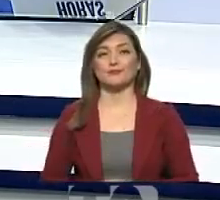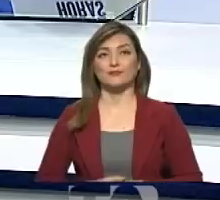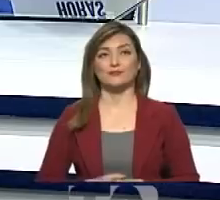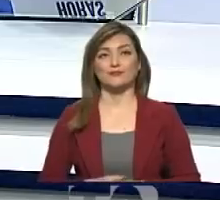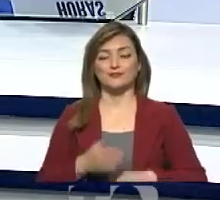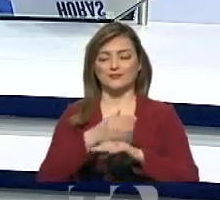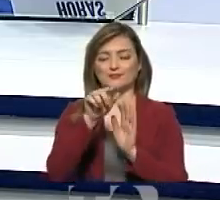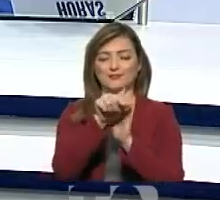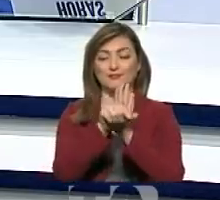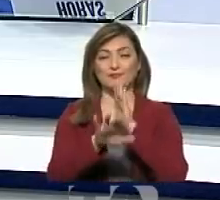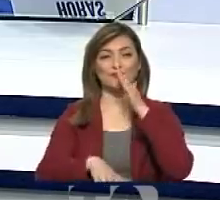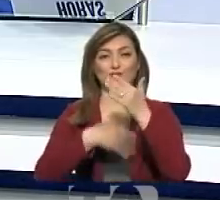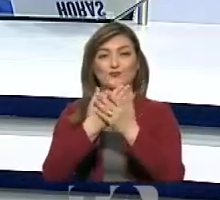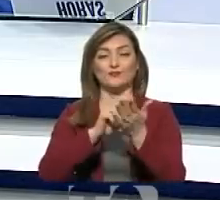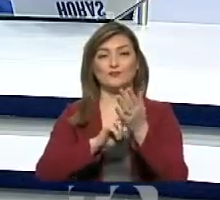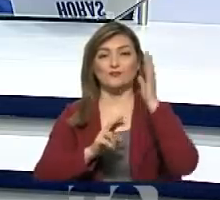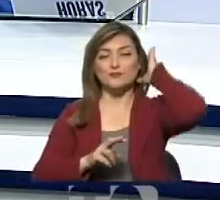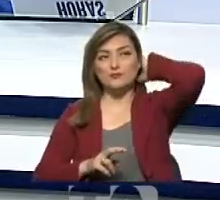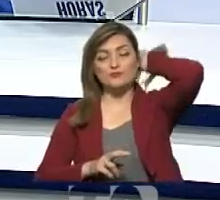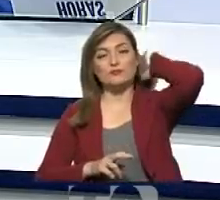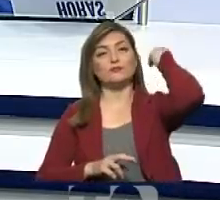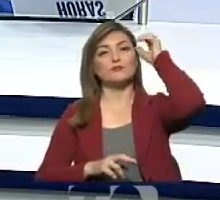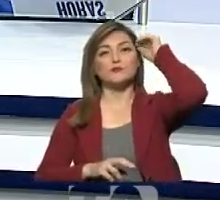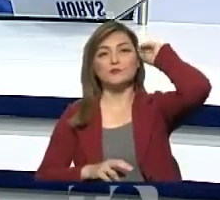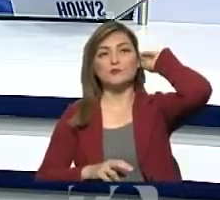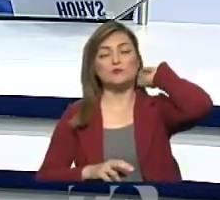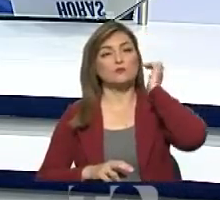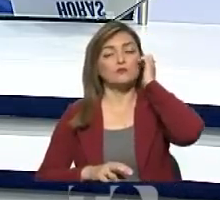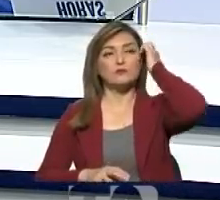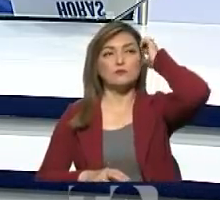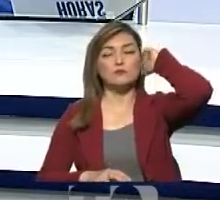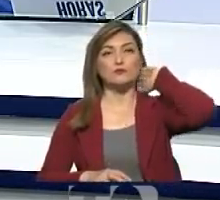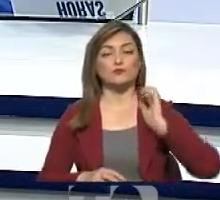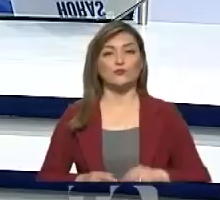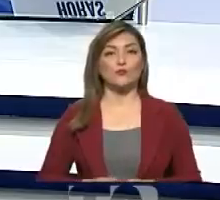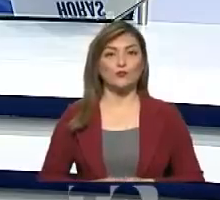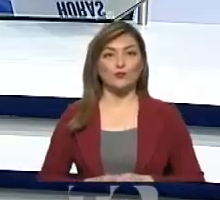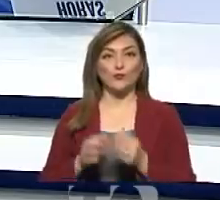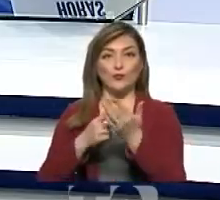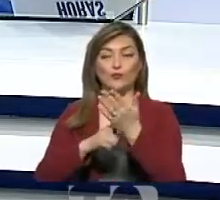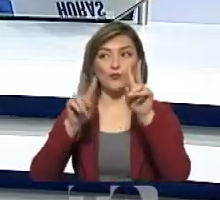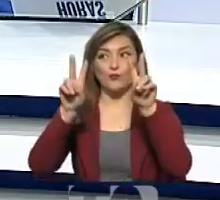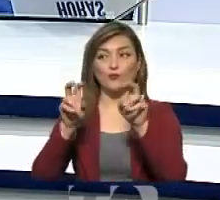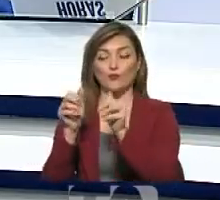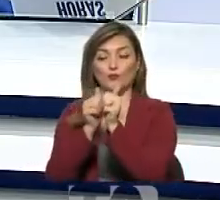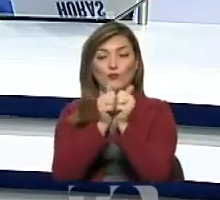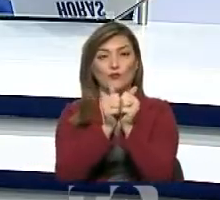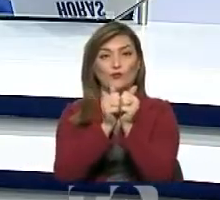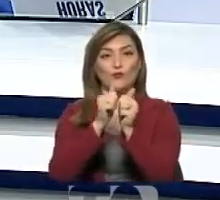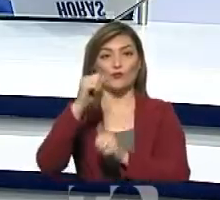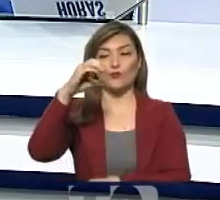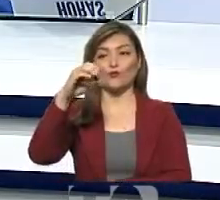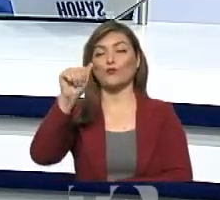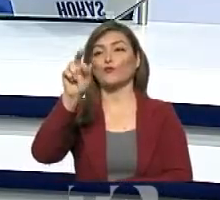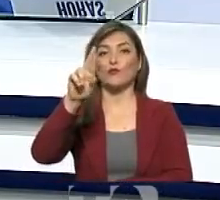entonces todos los detalles de esta sesión y también para analizar lo ocurrido ayer nos va a acompañar más adelante Carolina